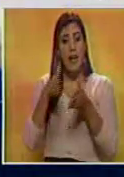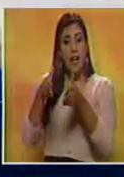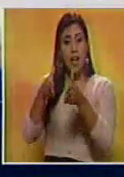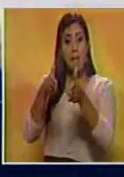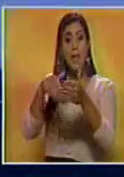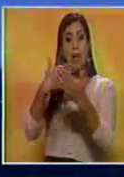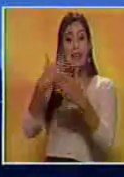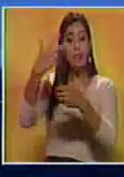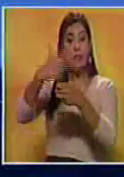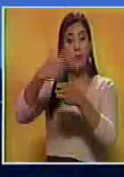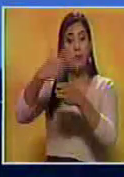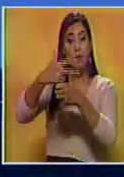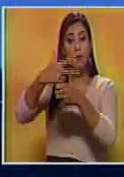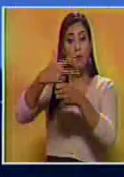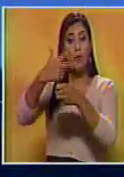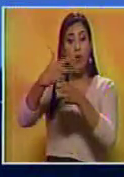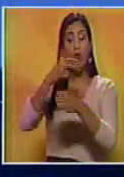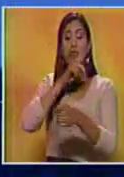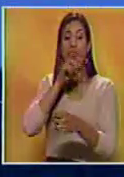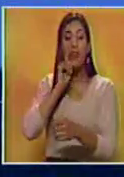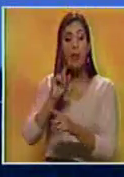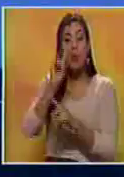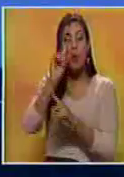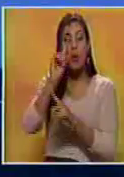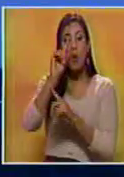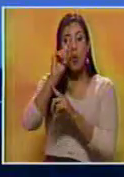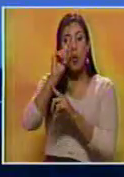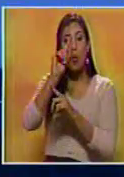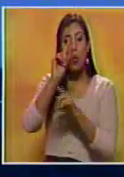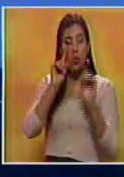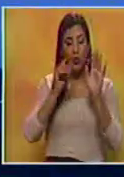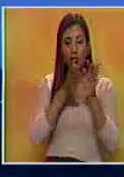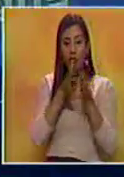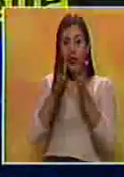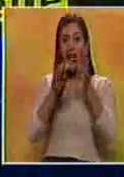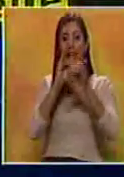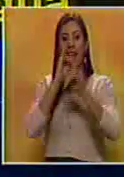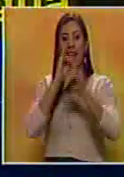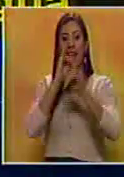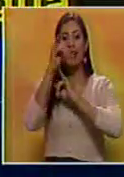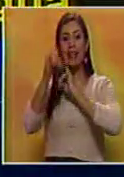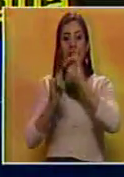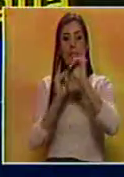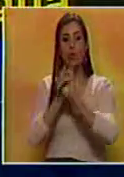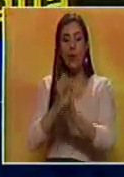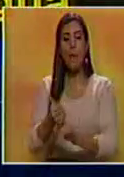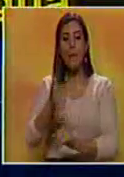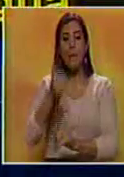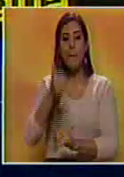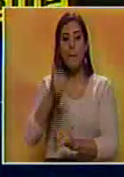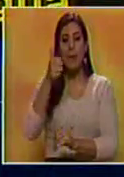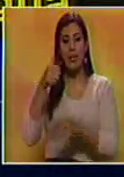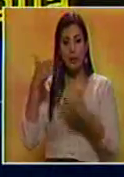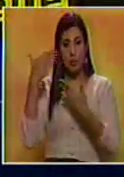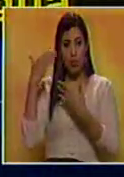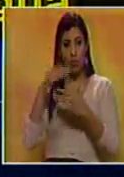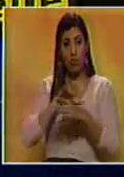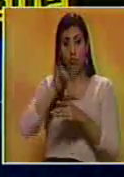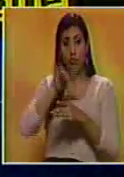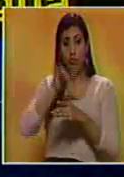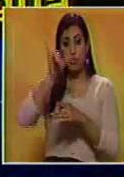hacia Nicaragua es uno de los 7 destinos internacionales de la